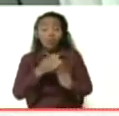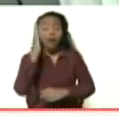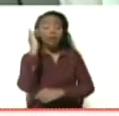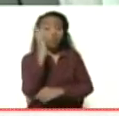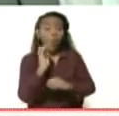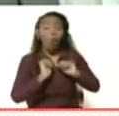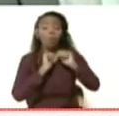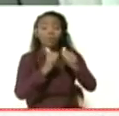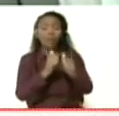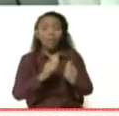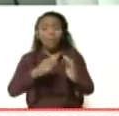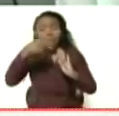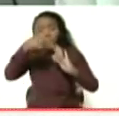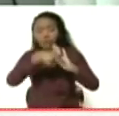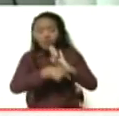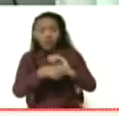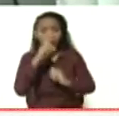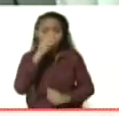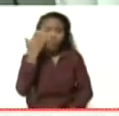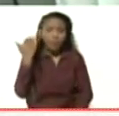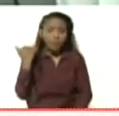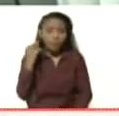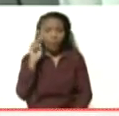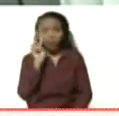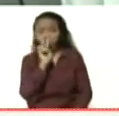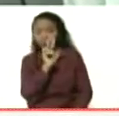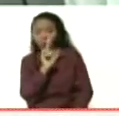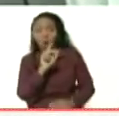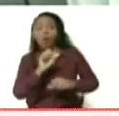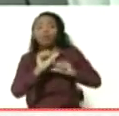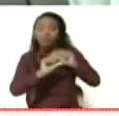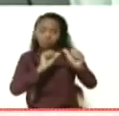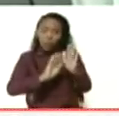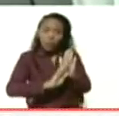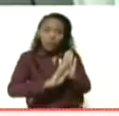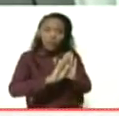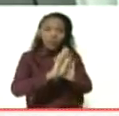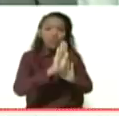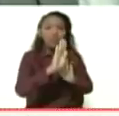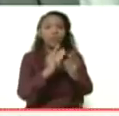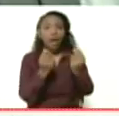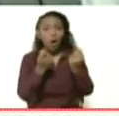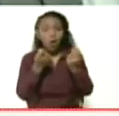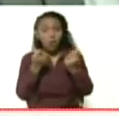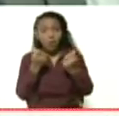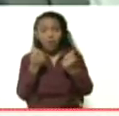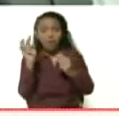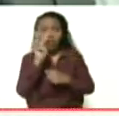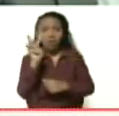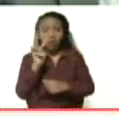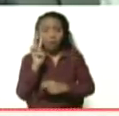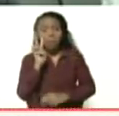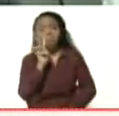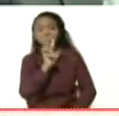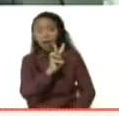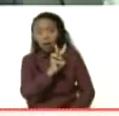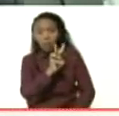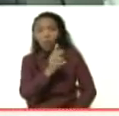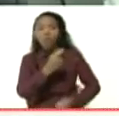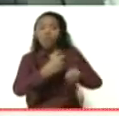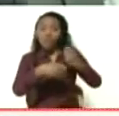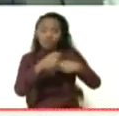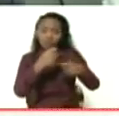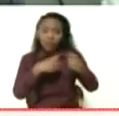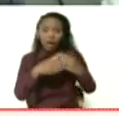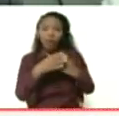de lleno el año pasado, hemos visto una evolución relevante de la economía venezolana. Ya vemos transacciones en